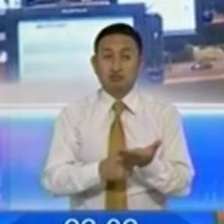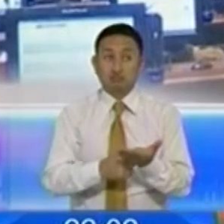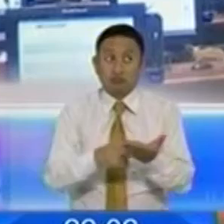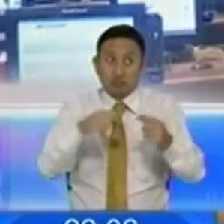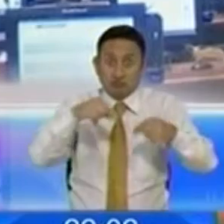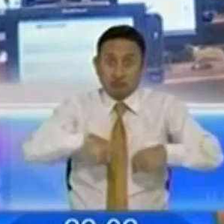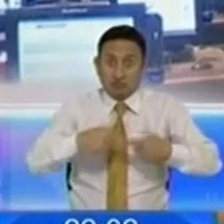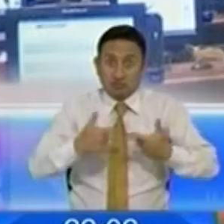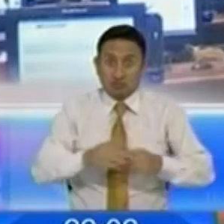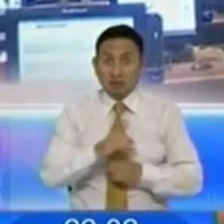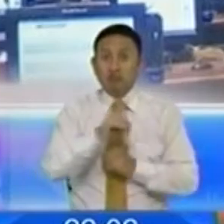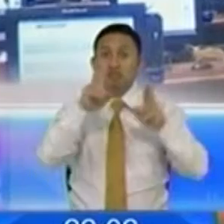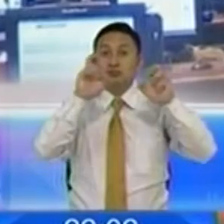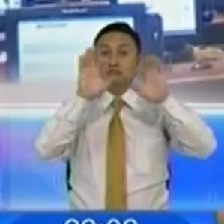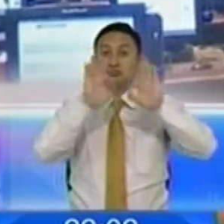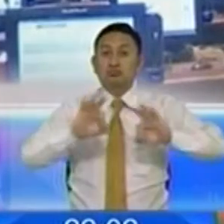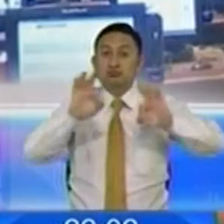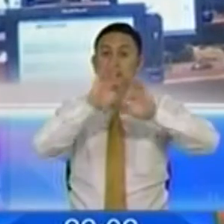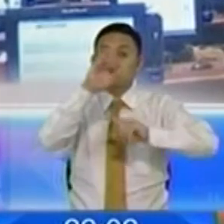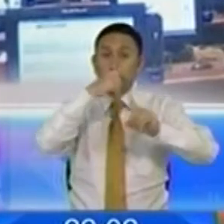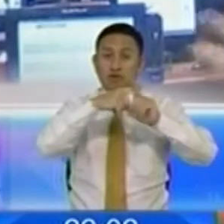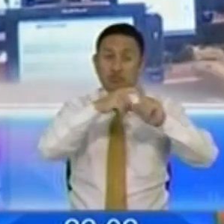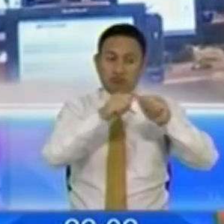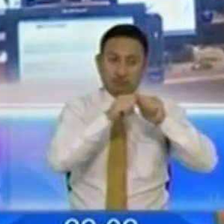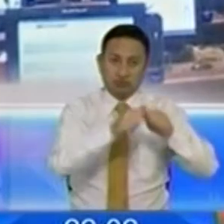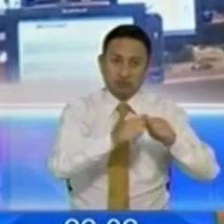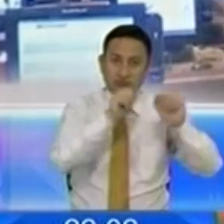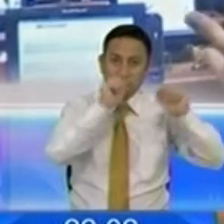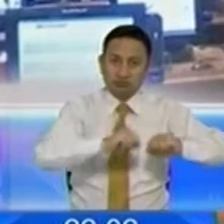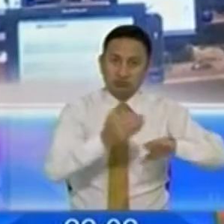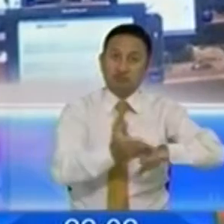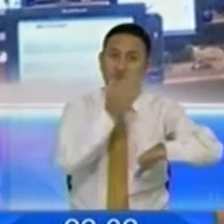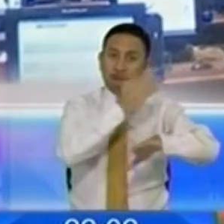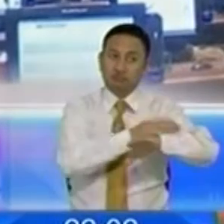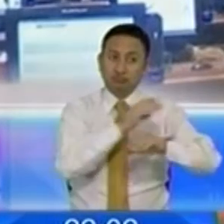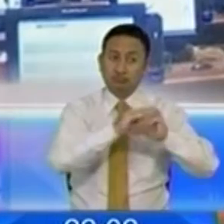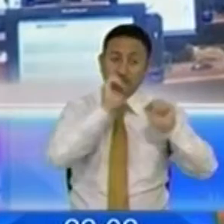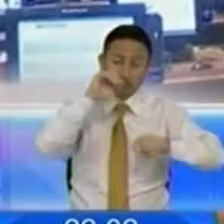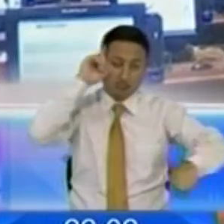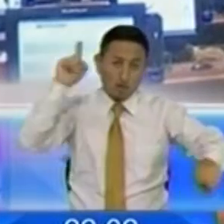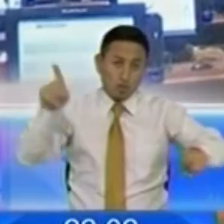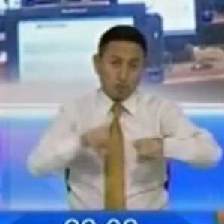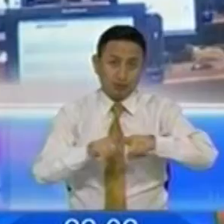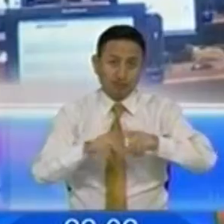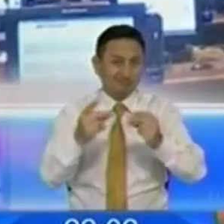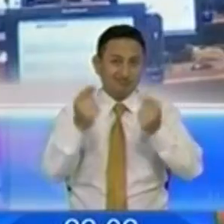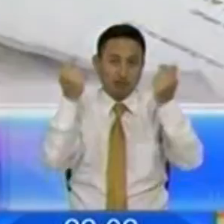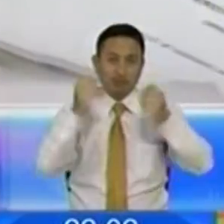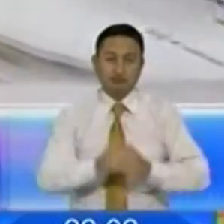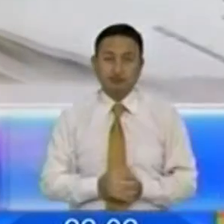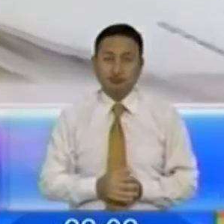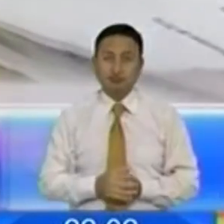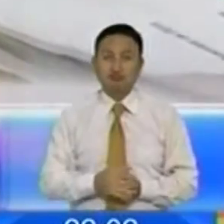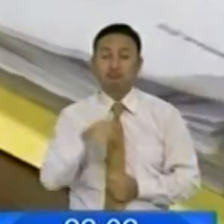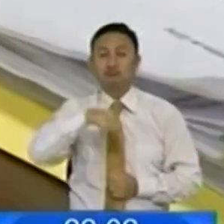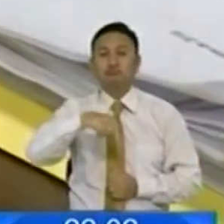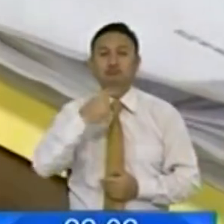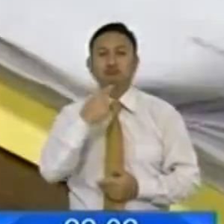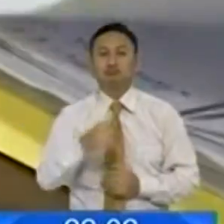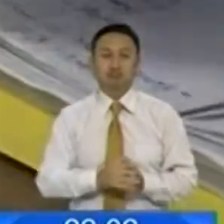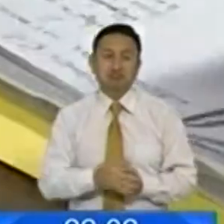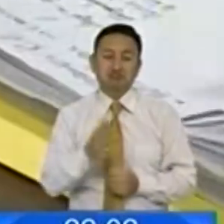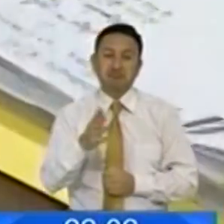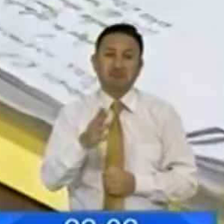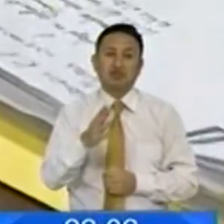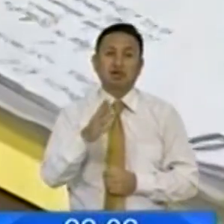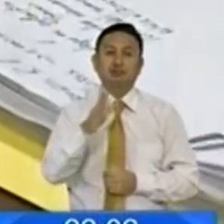han mantenido los temas eminentemente positivos que alcanzaron consenso de manera muy rápida. Aquí se establece que al menos